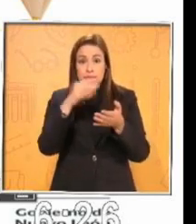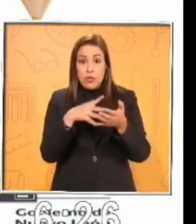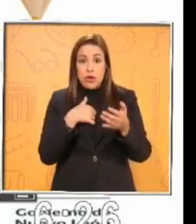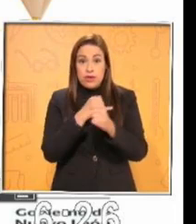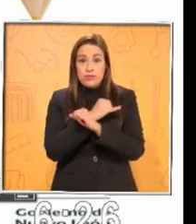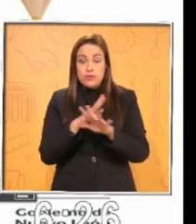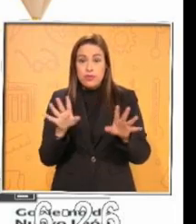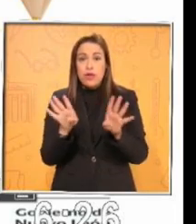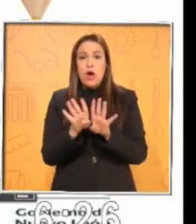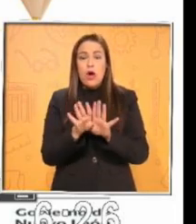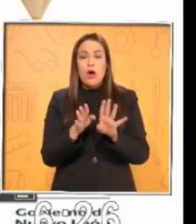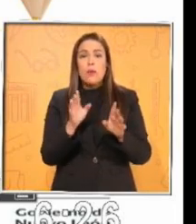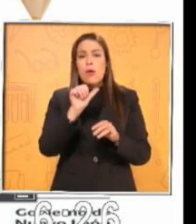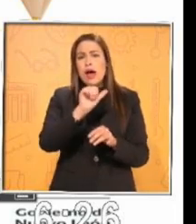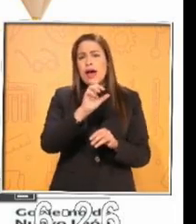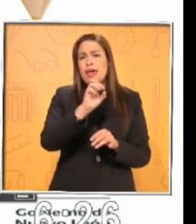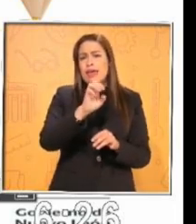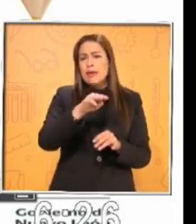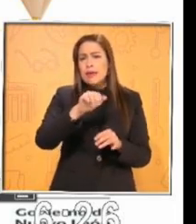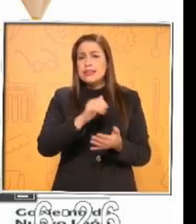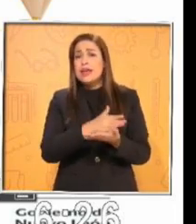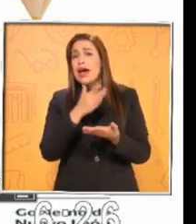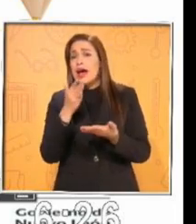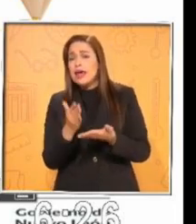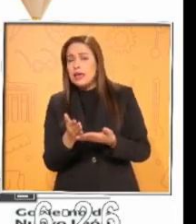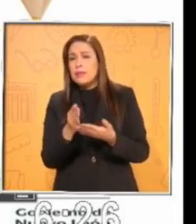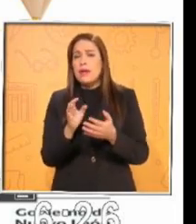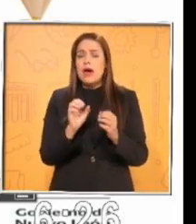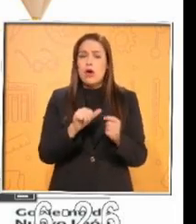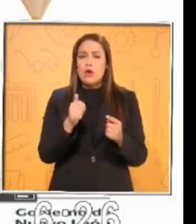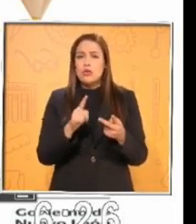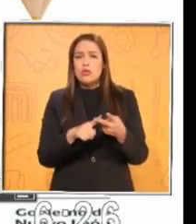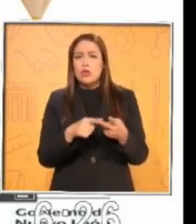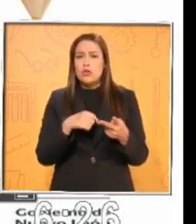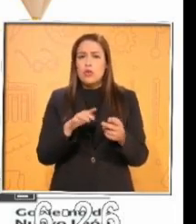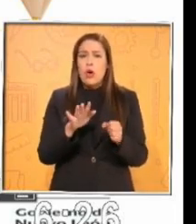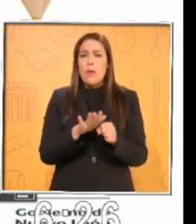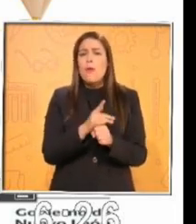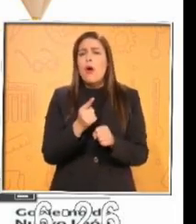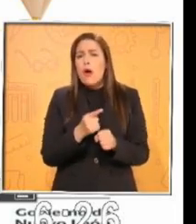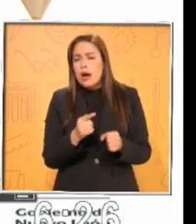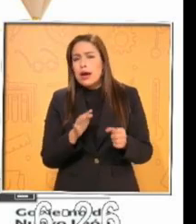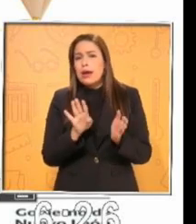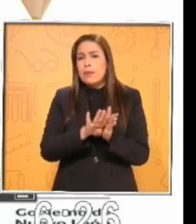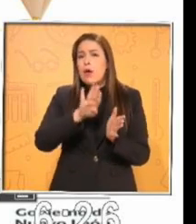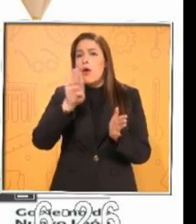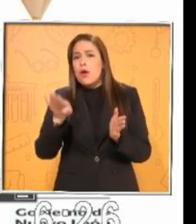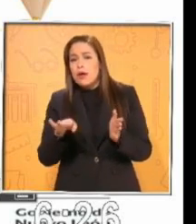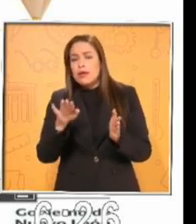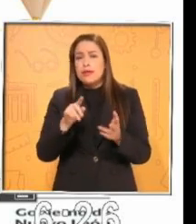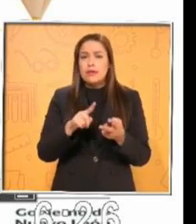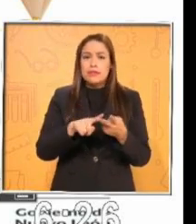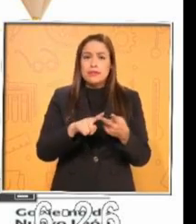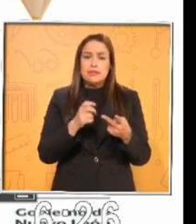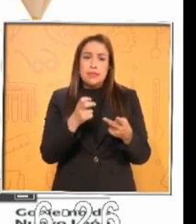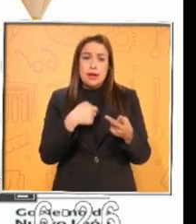habíamos mencionado, conectores para indicar consecuencia, como por tanto, por consiguiente,